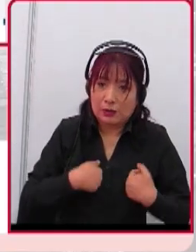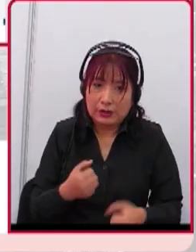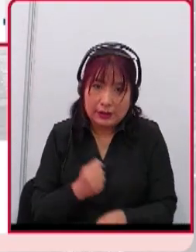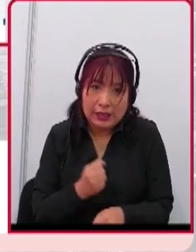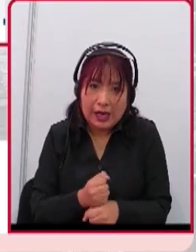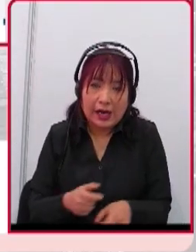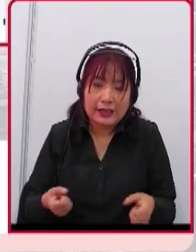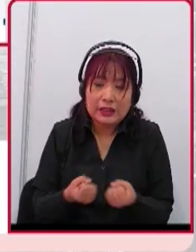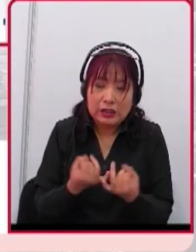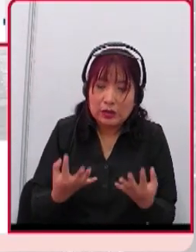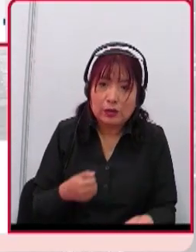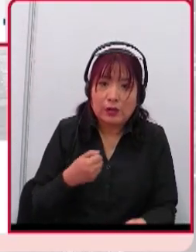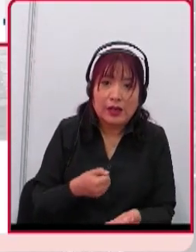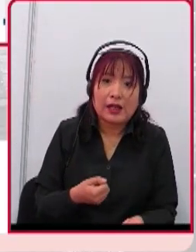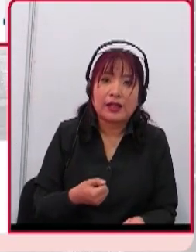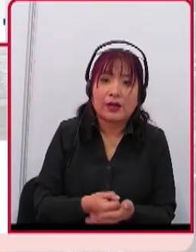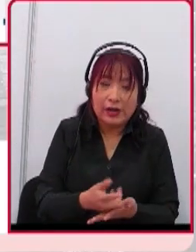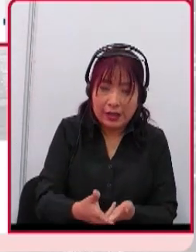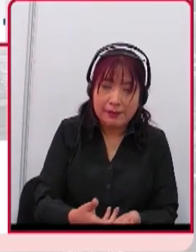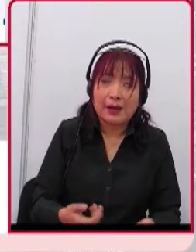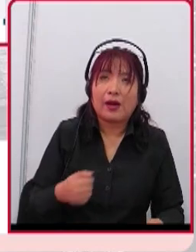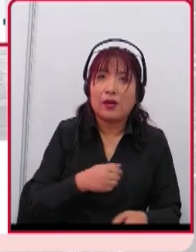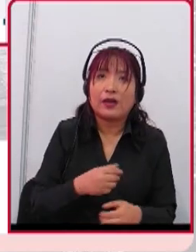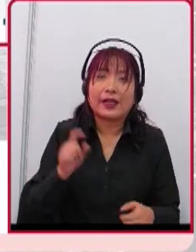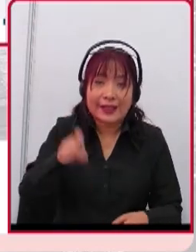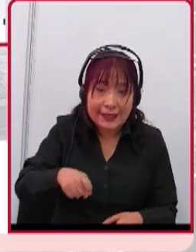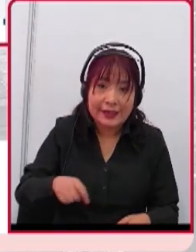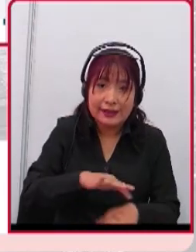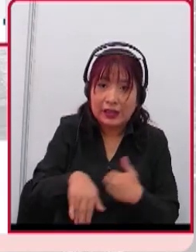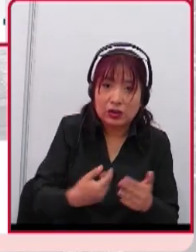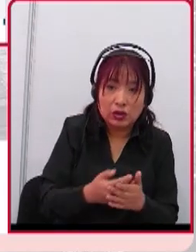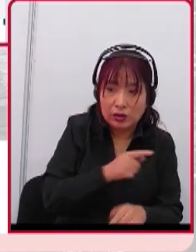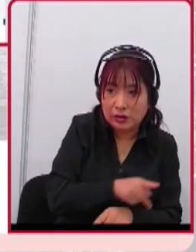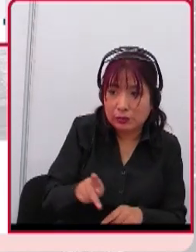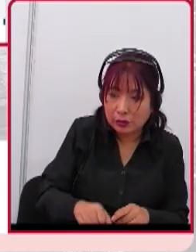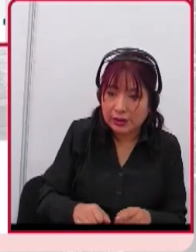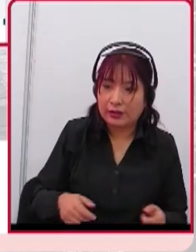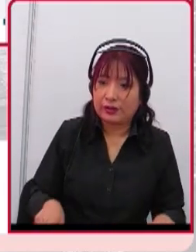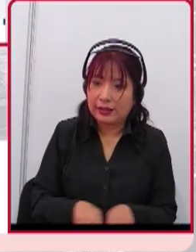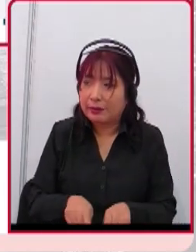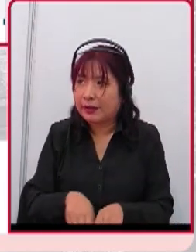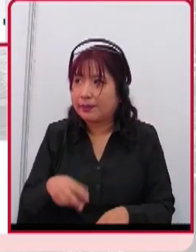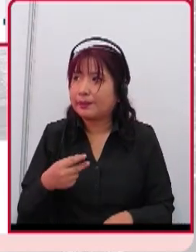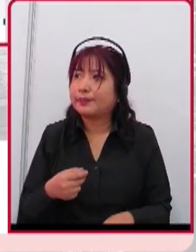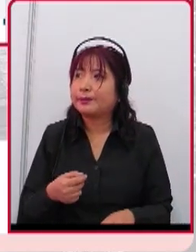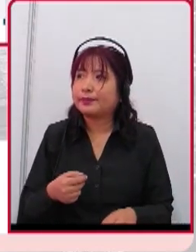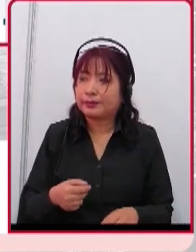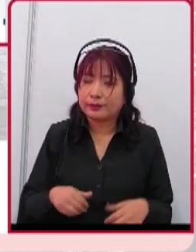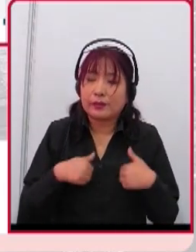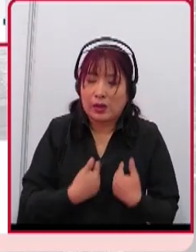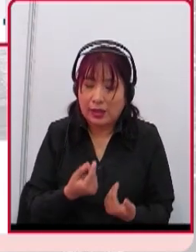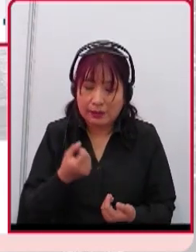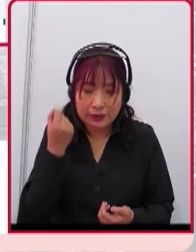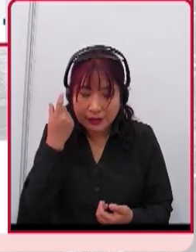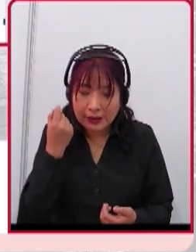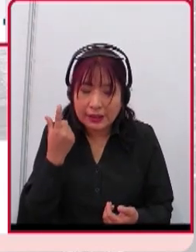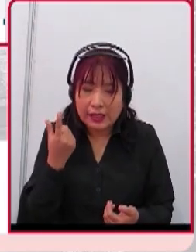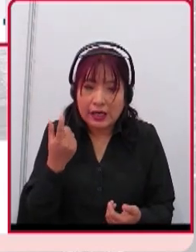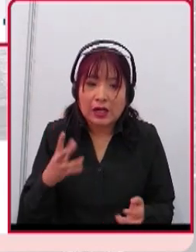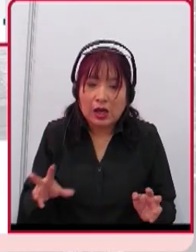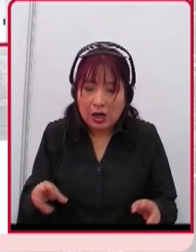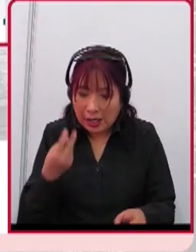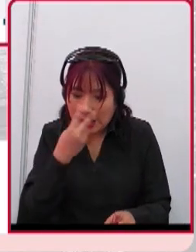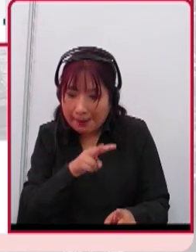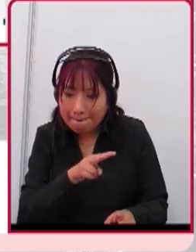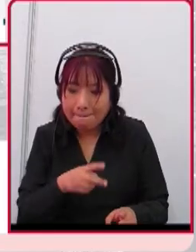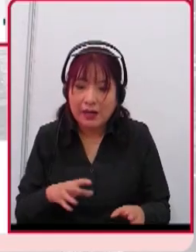Cajamarca lidera justamente la presencia de inversión CAPEX en cartera, así como también podemos ver que la mayor cantidad de proyectos